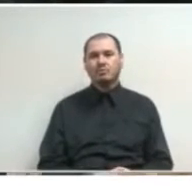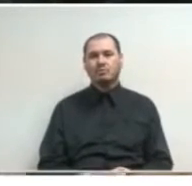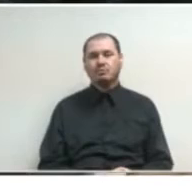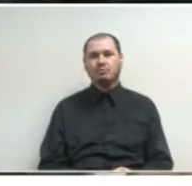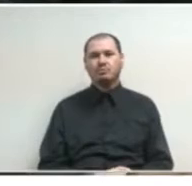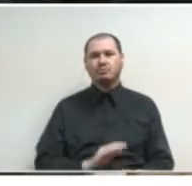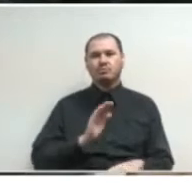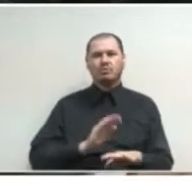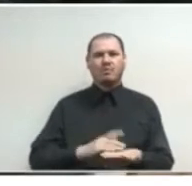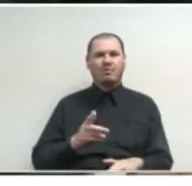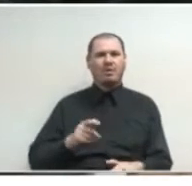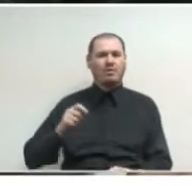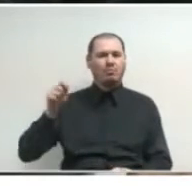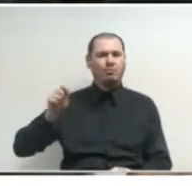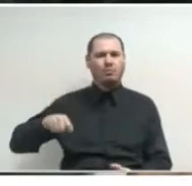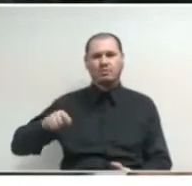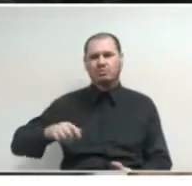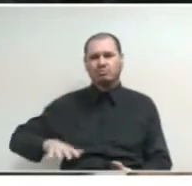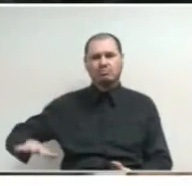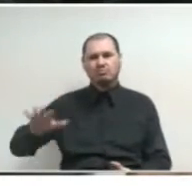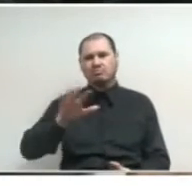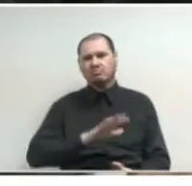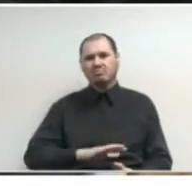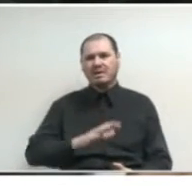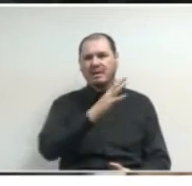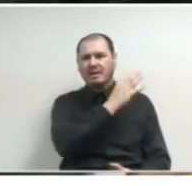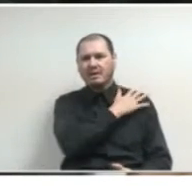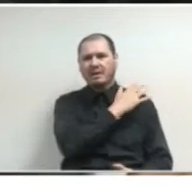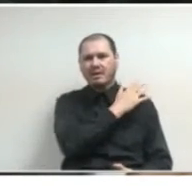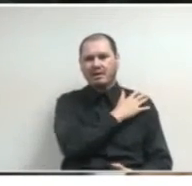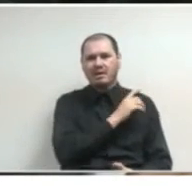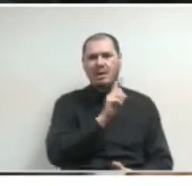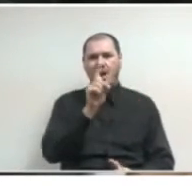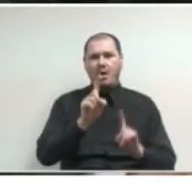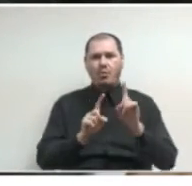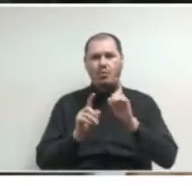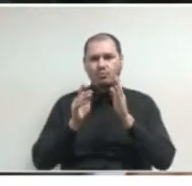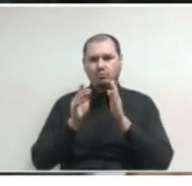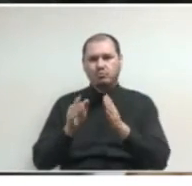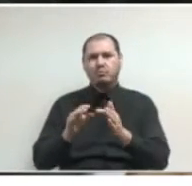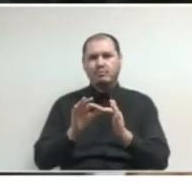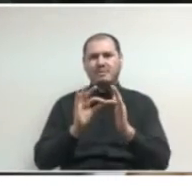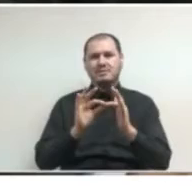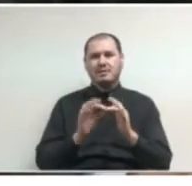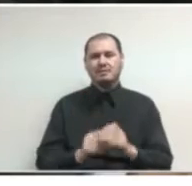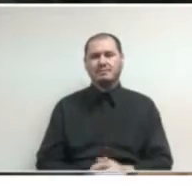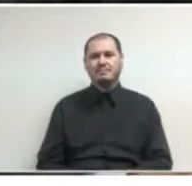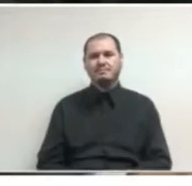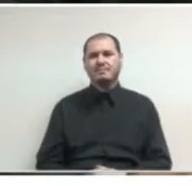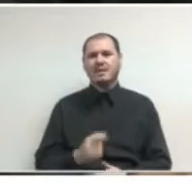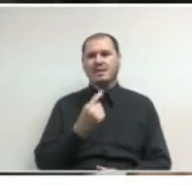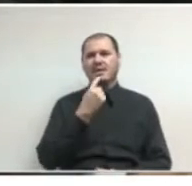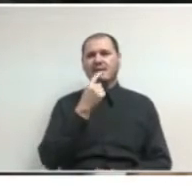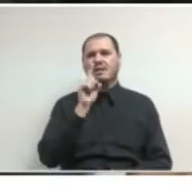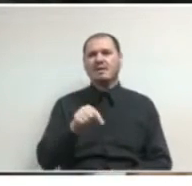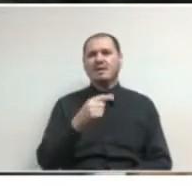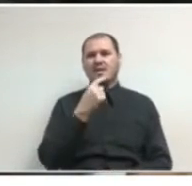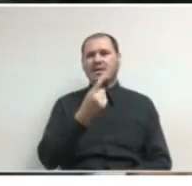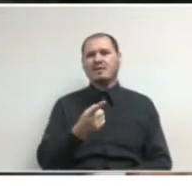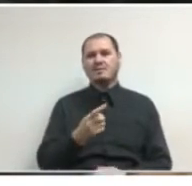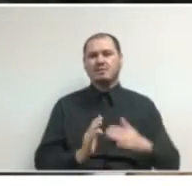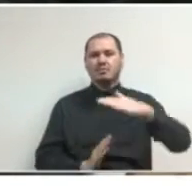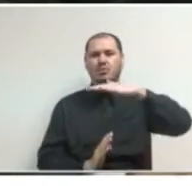Juzgamiento, fuera, está esa Evares, esa, o ya di mi puntual, ya ve su jefe. Va a